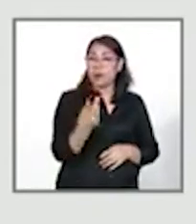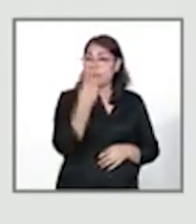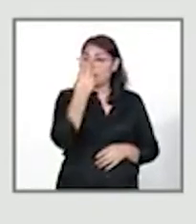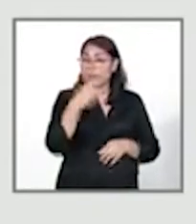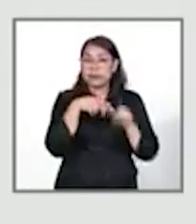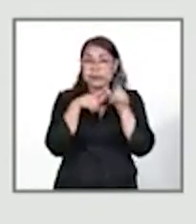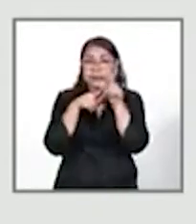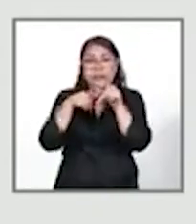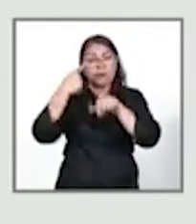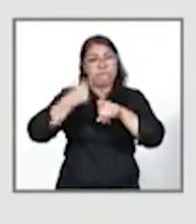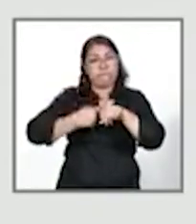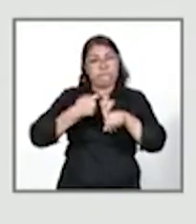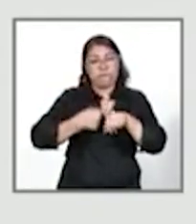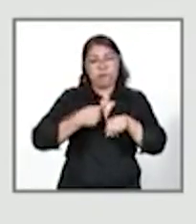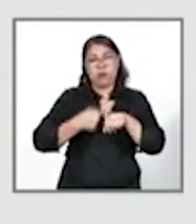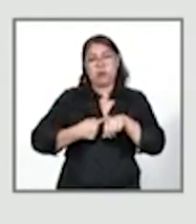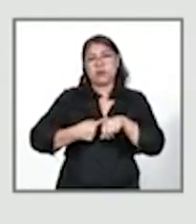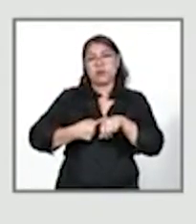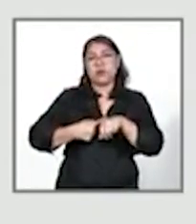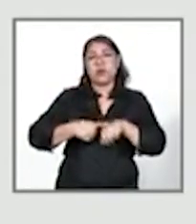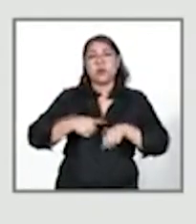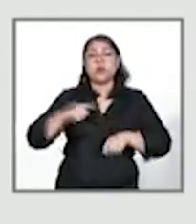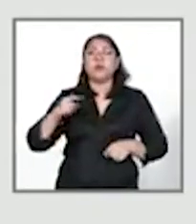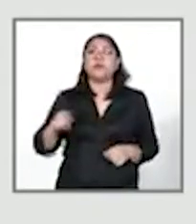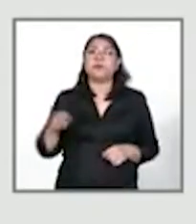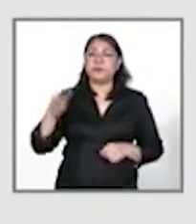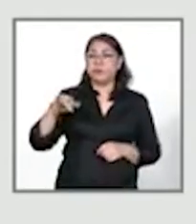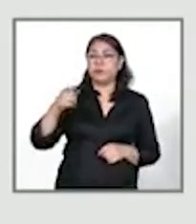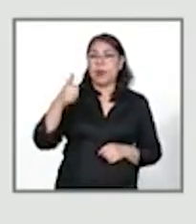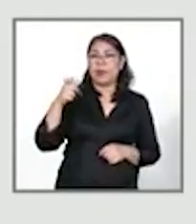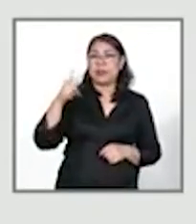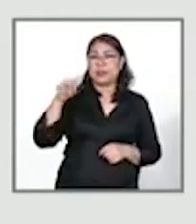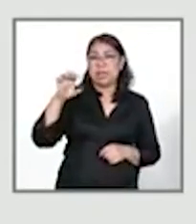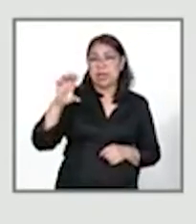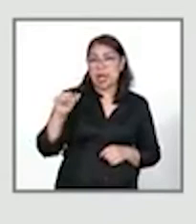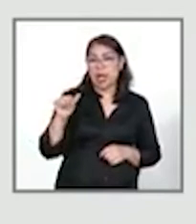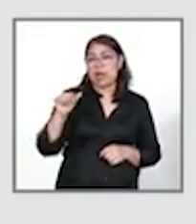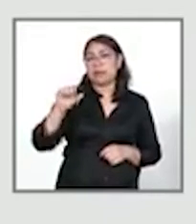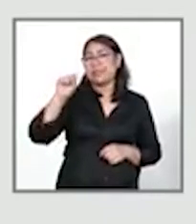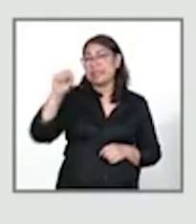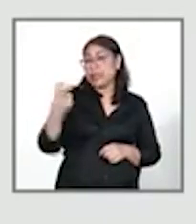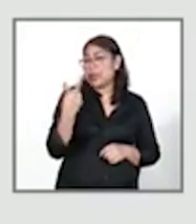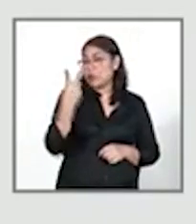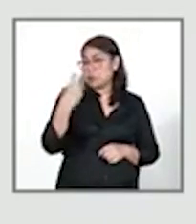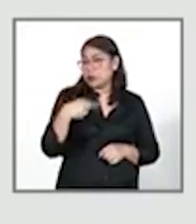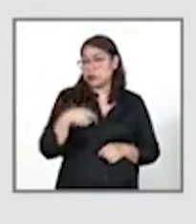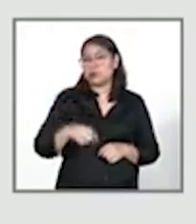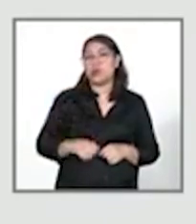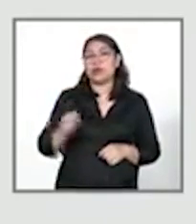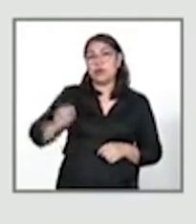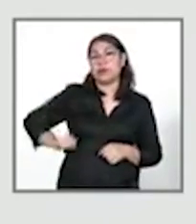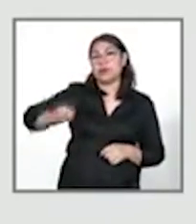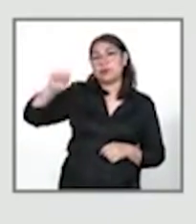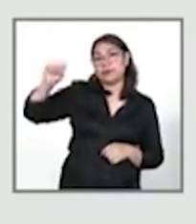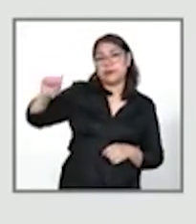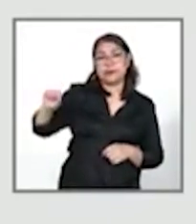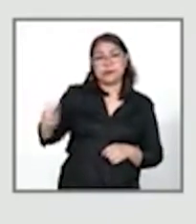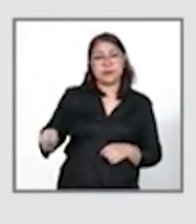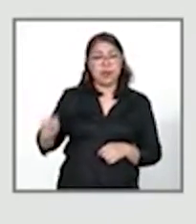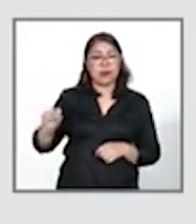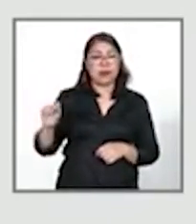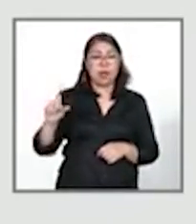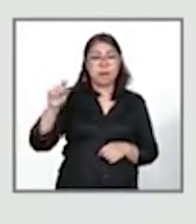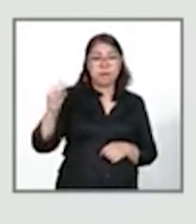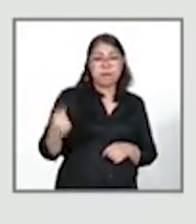33 activos. La jurisdicción sanitaria número 5, 62. La jurisdicción sanitaria número 6